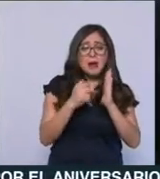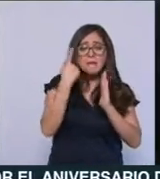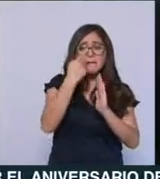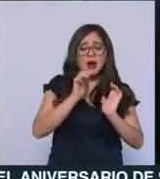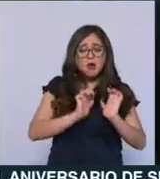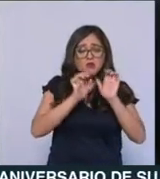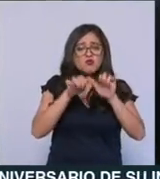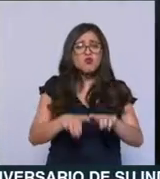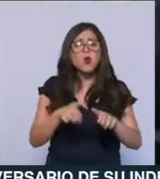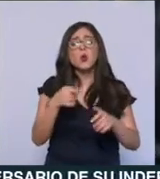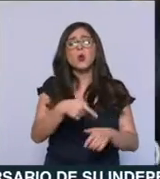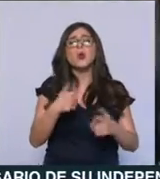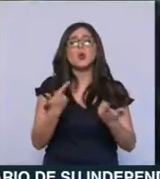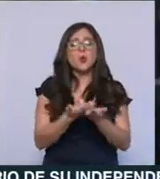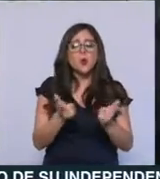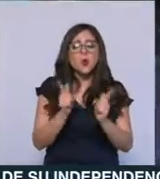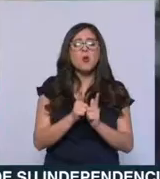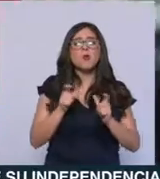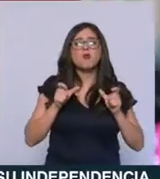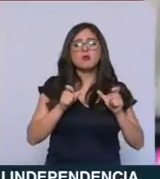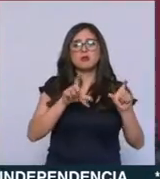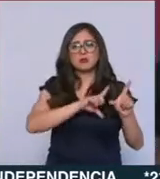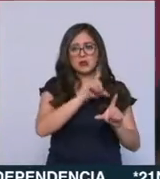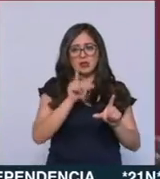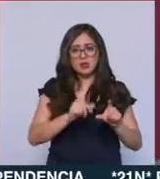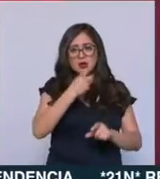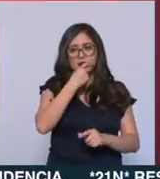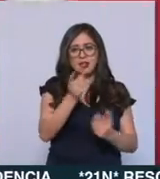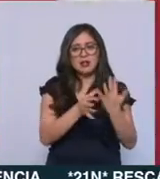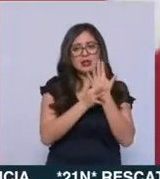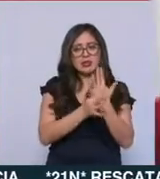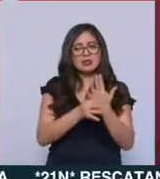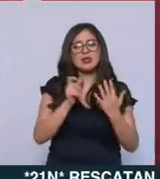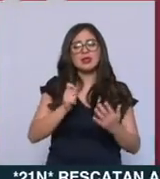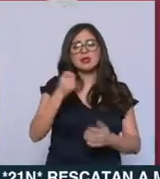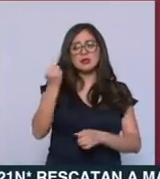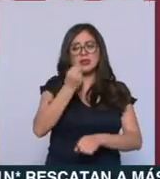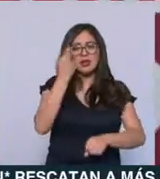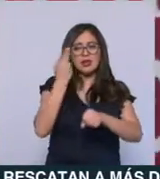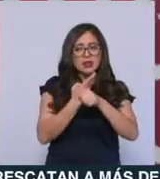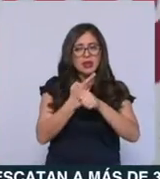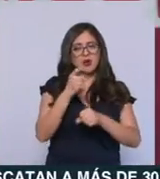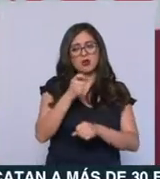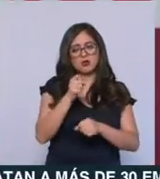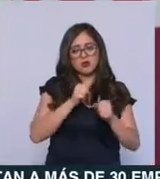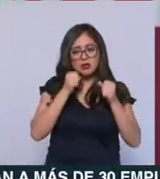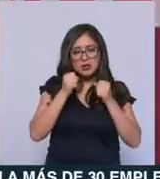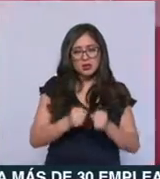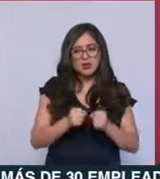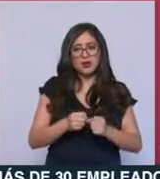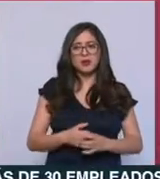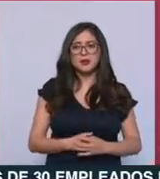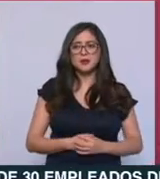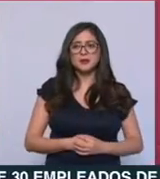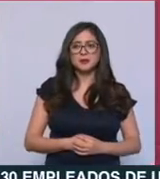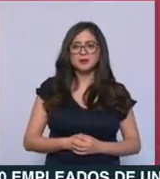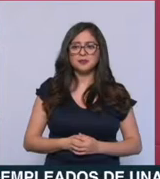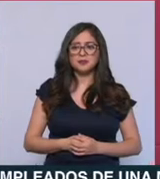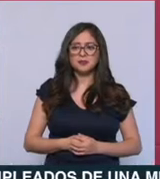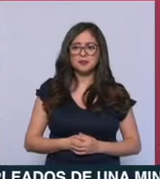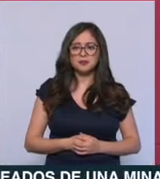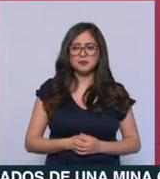Guardia Nacional, sostuvo el secretario de Seguridad y Protección Ciudadana, Alfonso Durazo Montaño. Estos